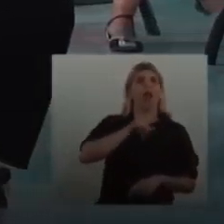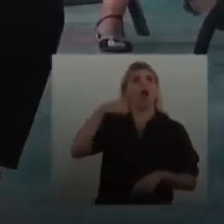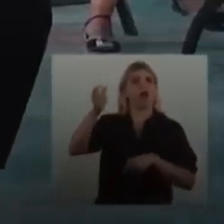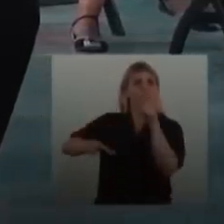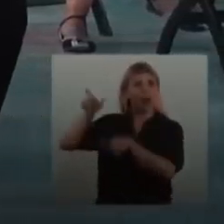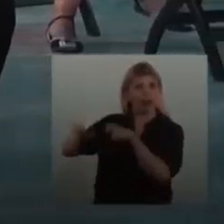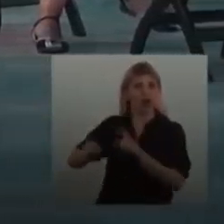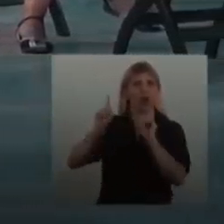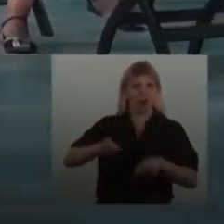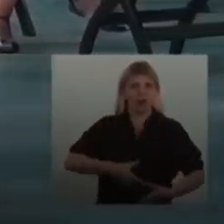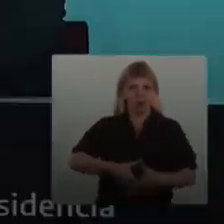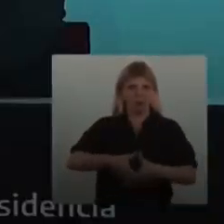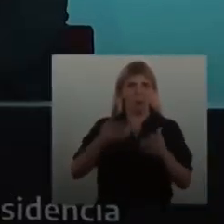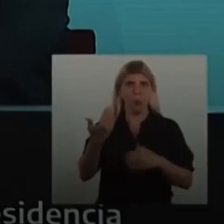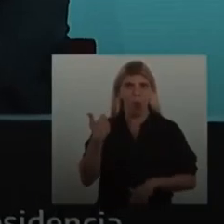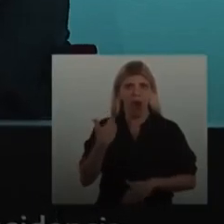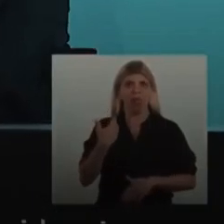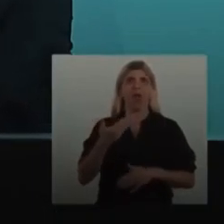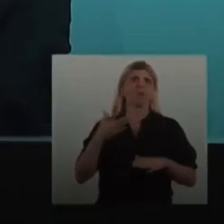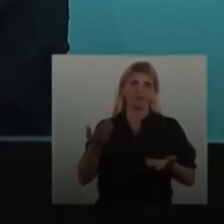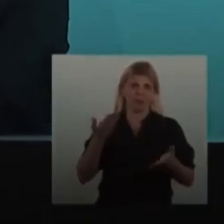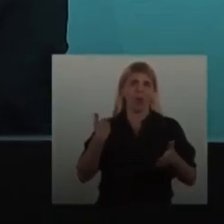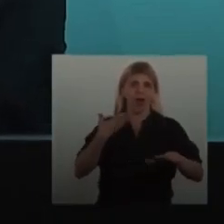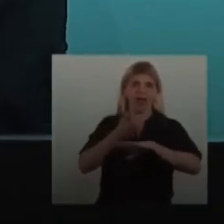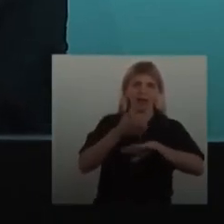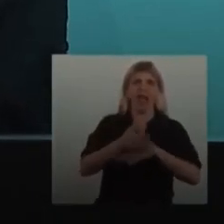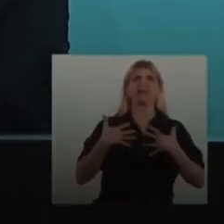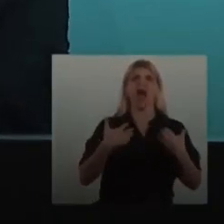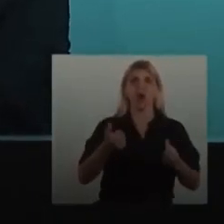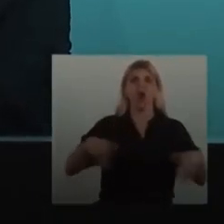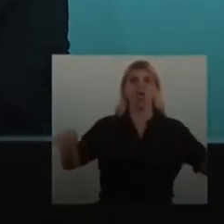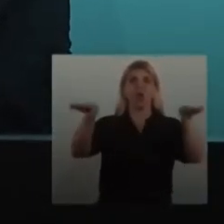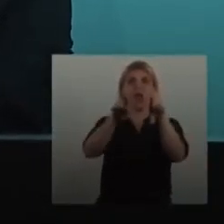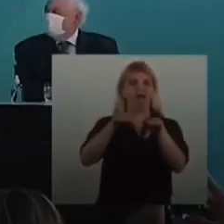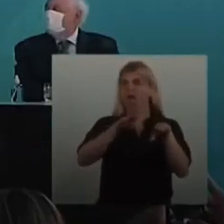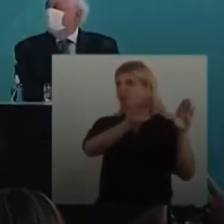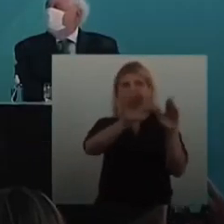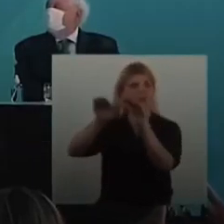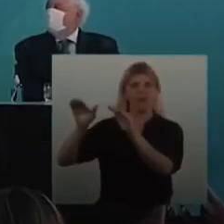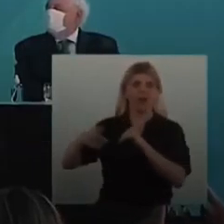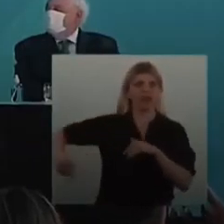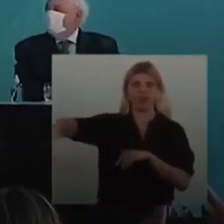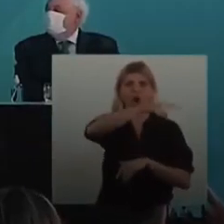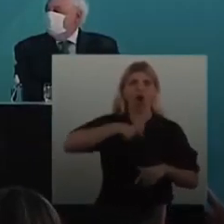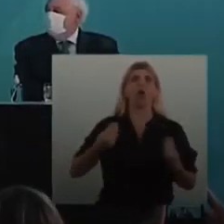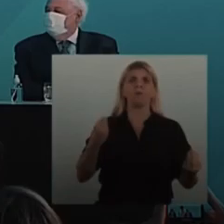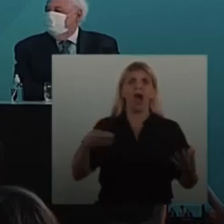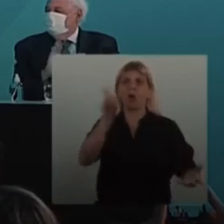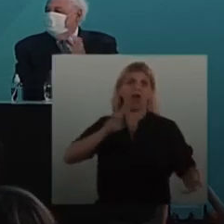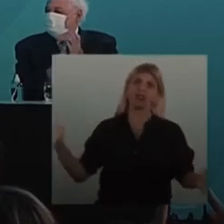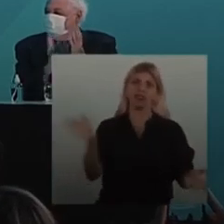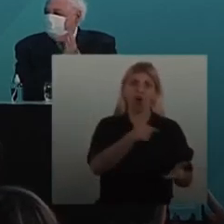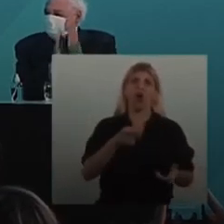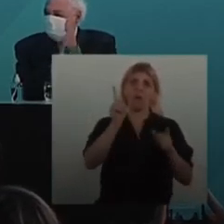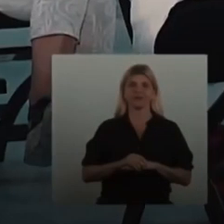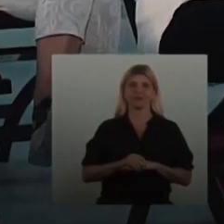personas gestantes acceden al sistema de salud en igualdad de condiciones para que todas puedan desarrollar